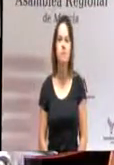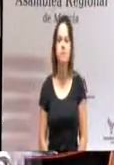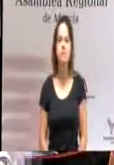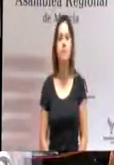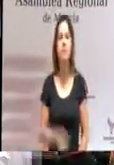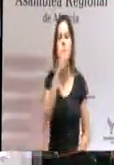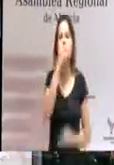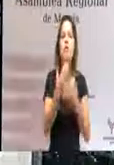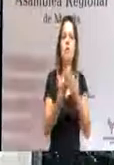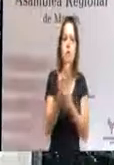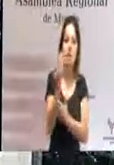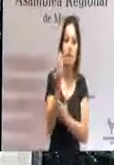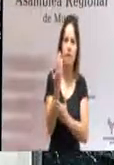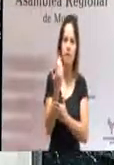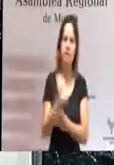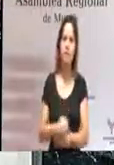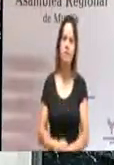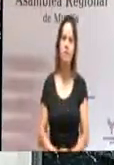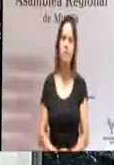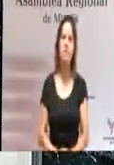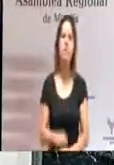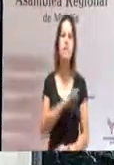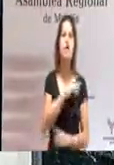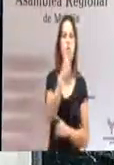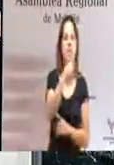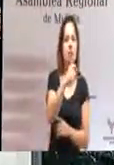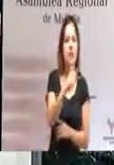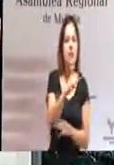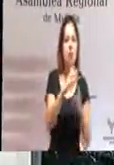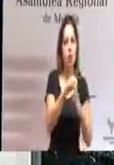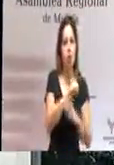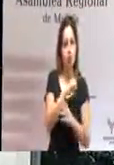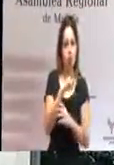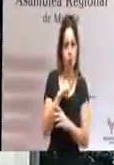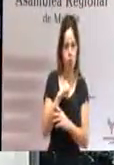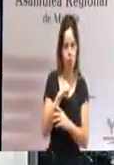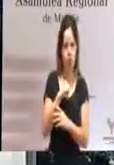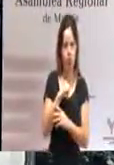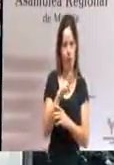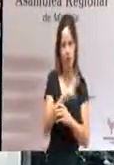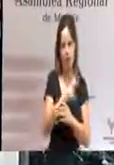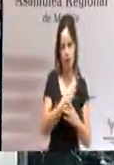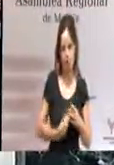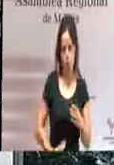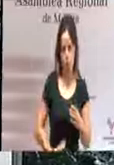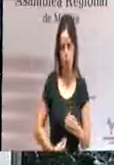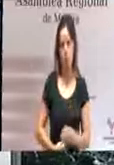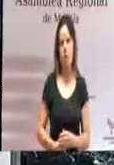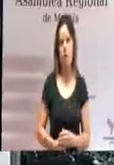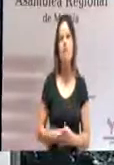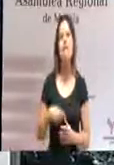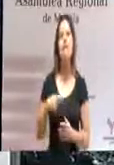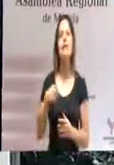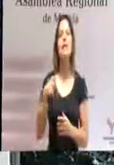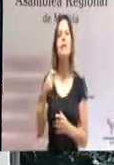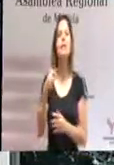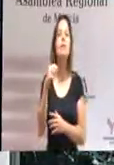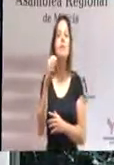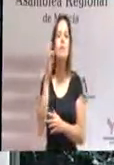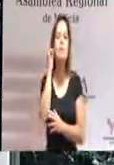Buenos días, señor presidente de la Comunidad Autónoma de la Región de Murcia. Señora presidenta de la